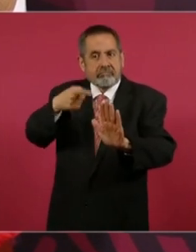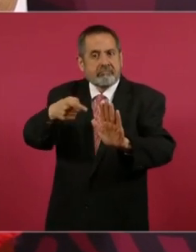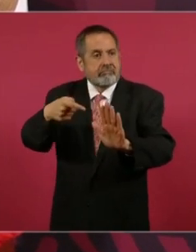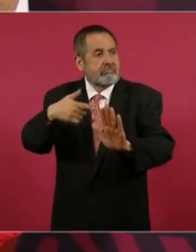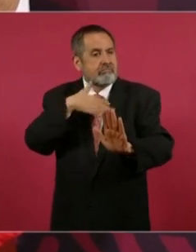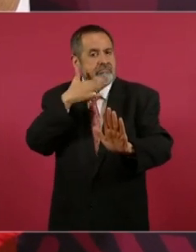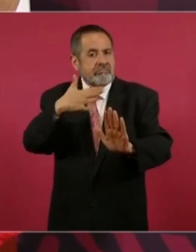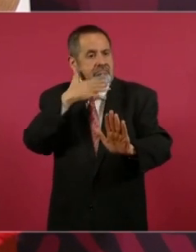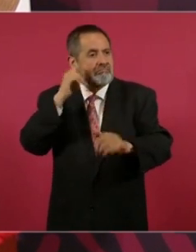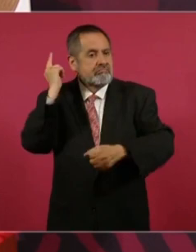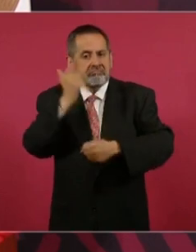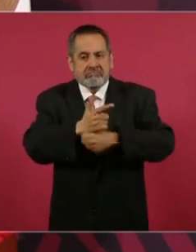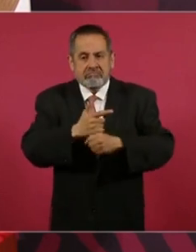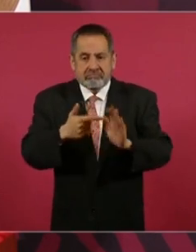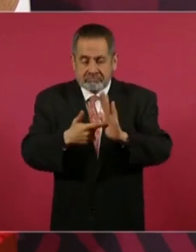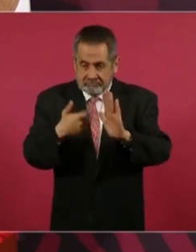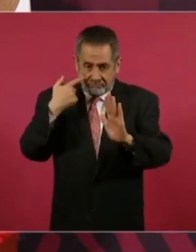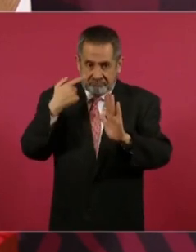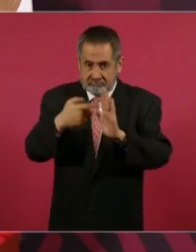es todo un